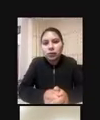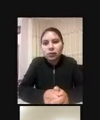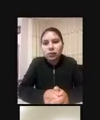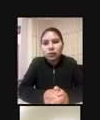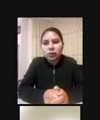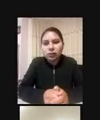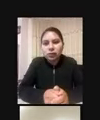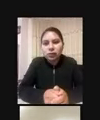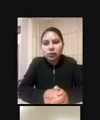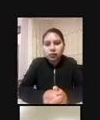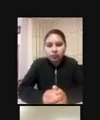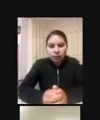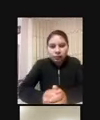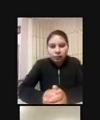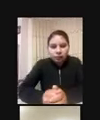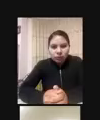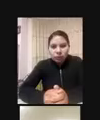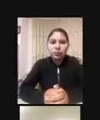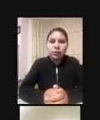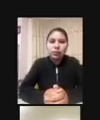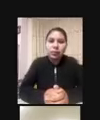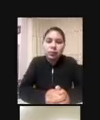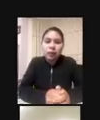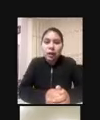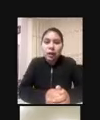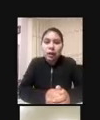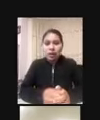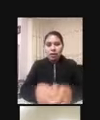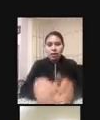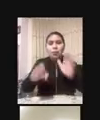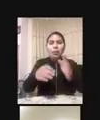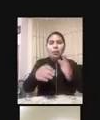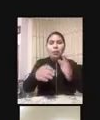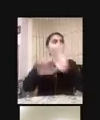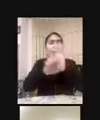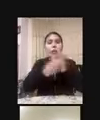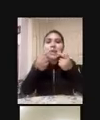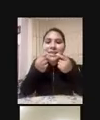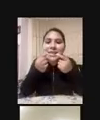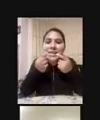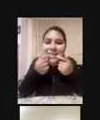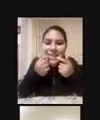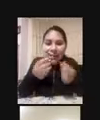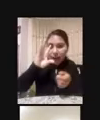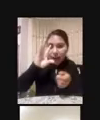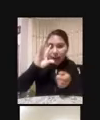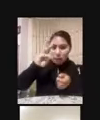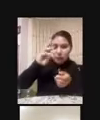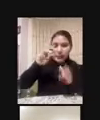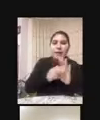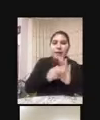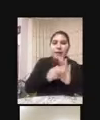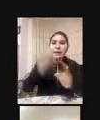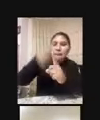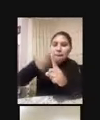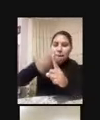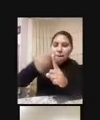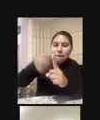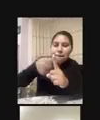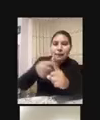meses de edad. Sin embargo, en los niños con síndrome de Down vamos a tener un retraso en la erupción. Es decir, que esta va a comenzar